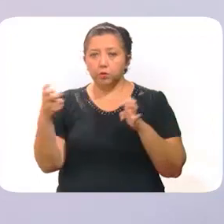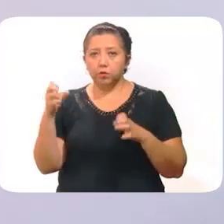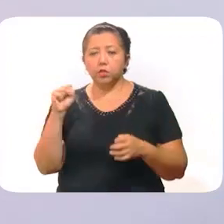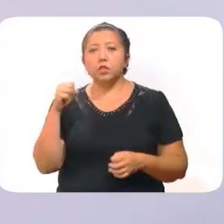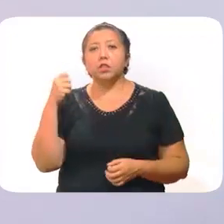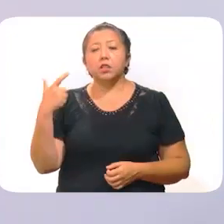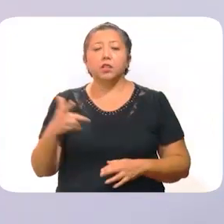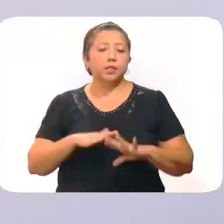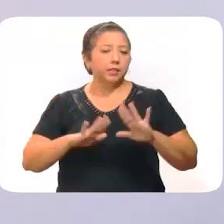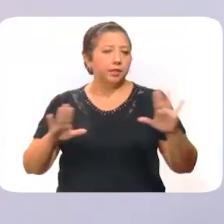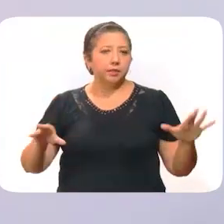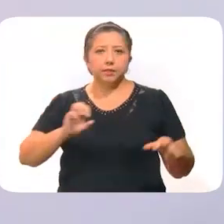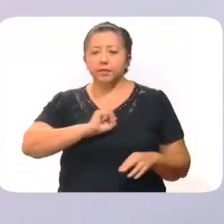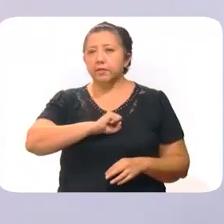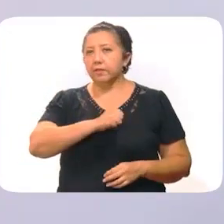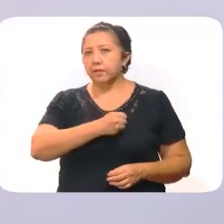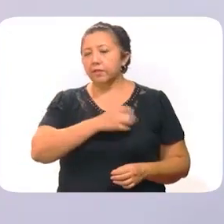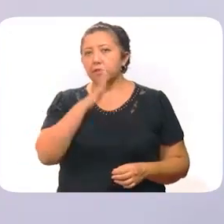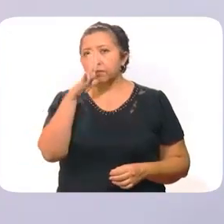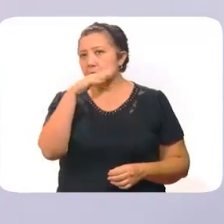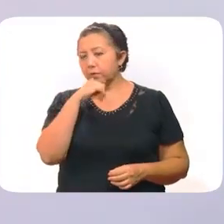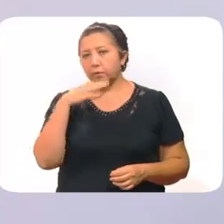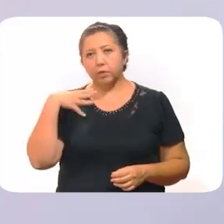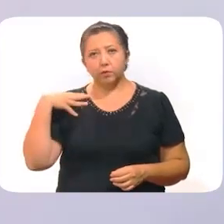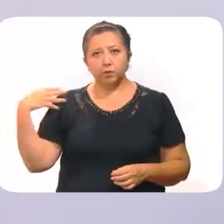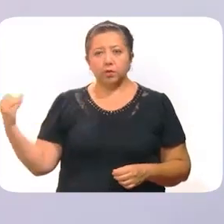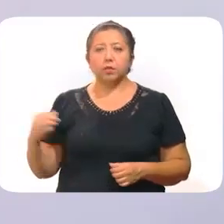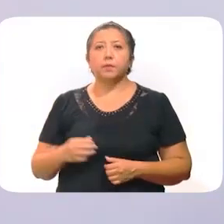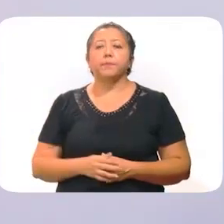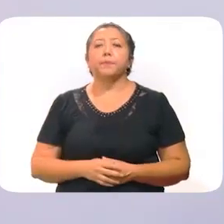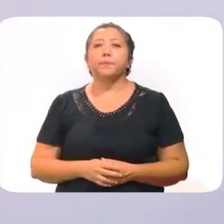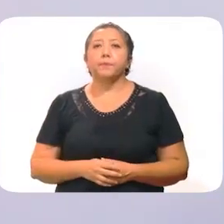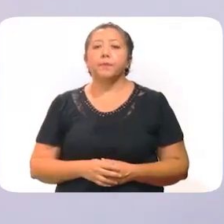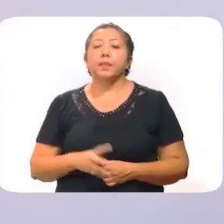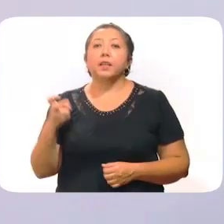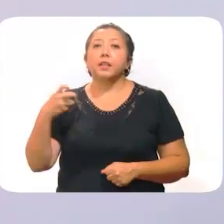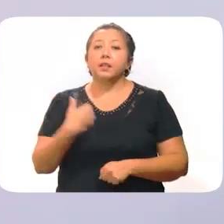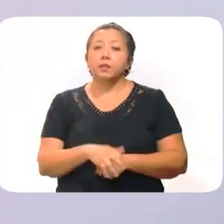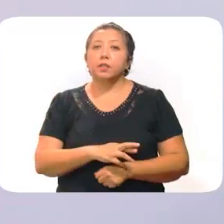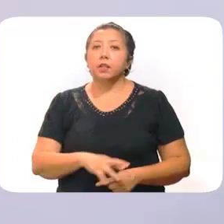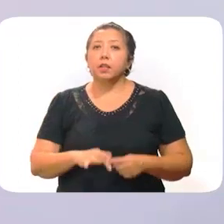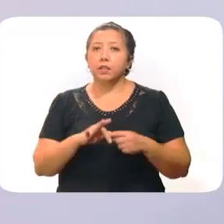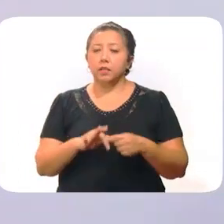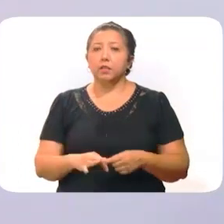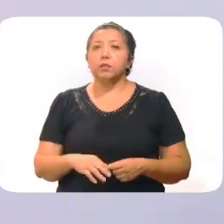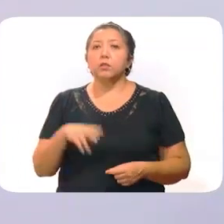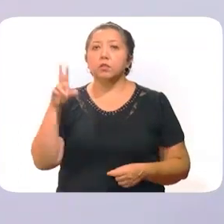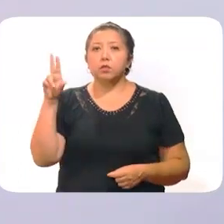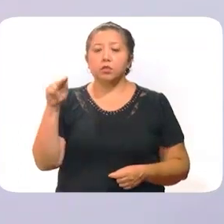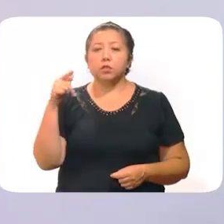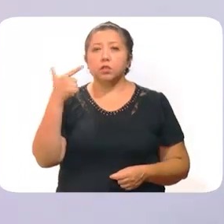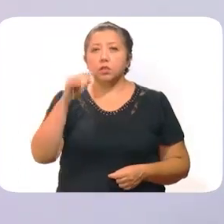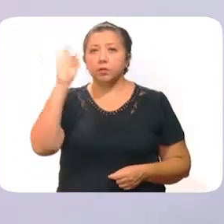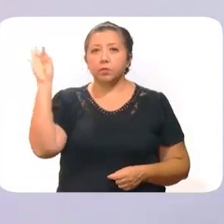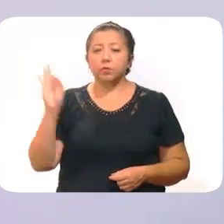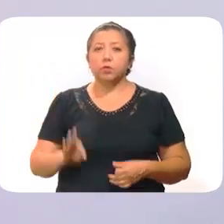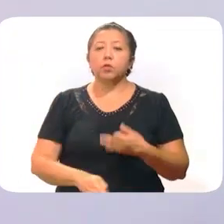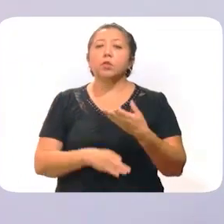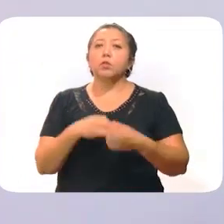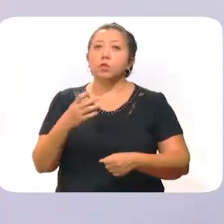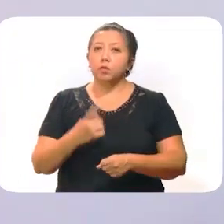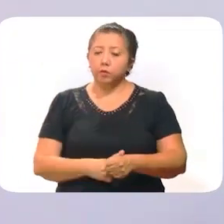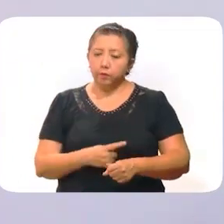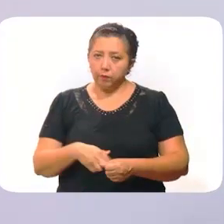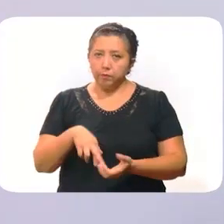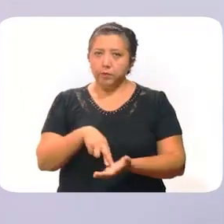29.867 pacientes ya se recuperaron, no presentan síntomas ni pueden contagiar. Esta cifra representa el 87% del total